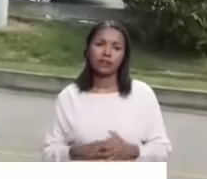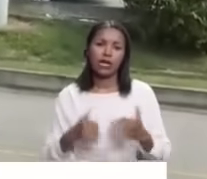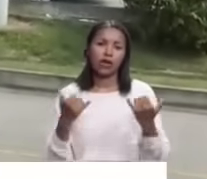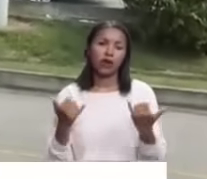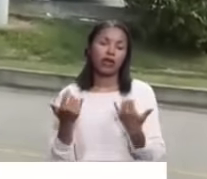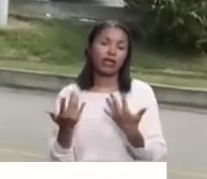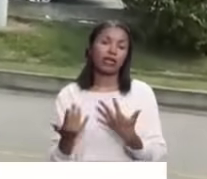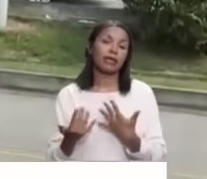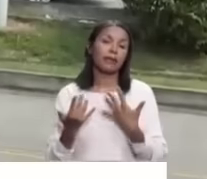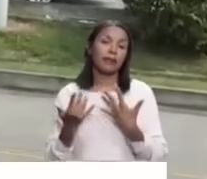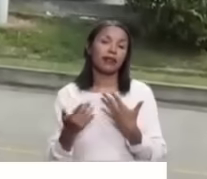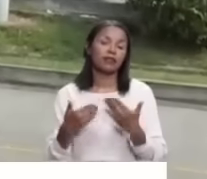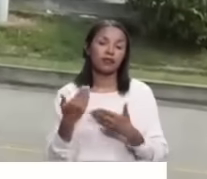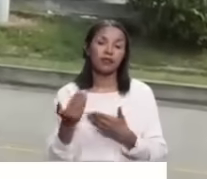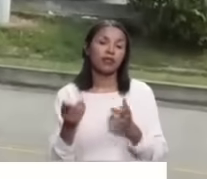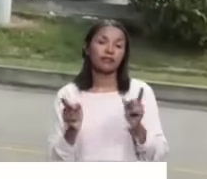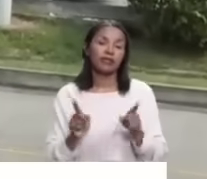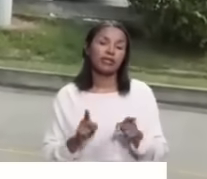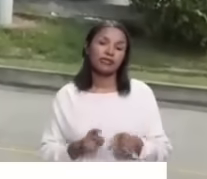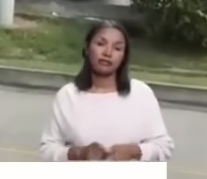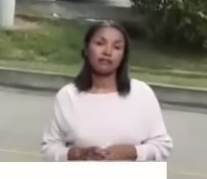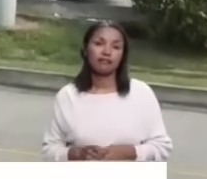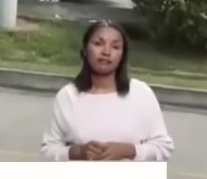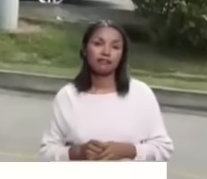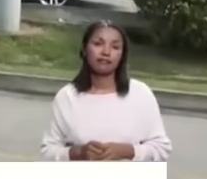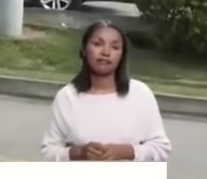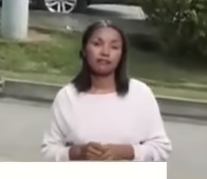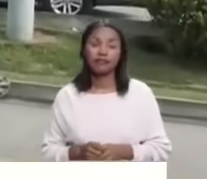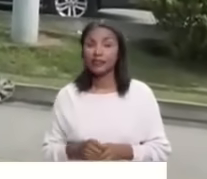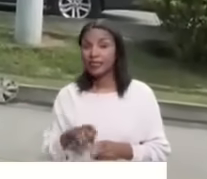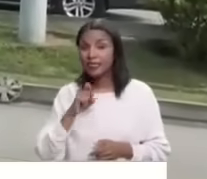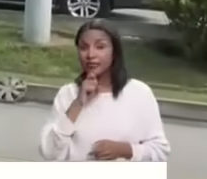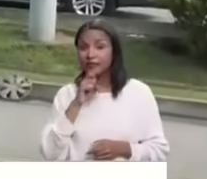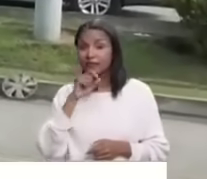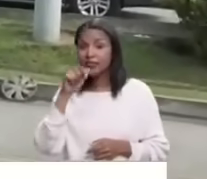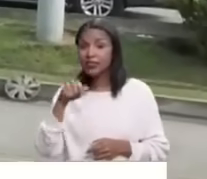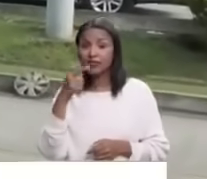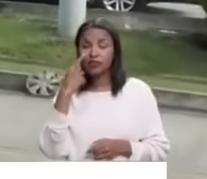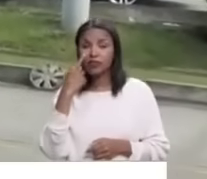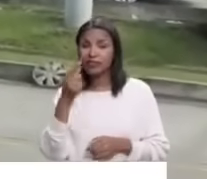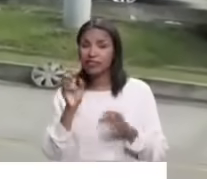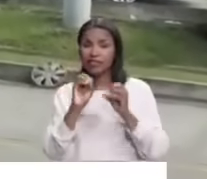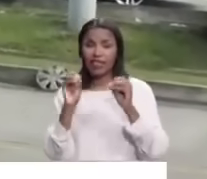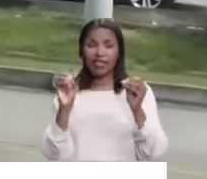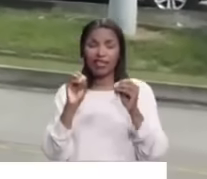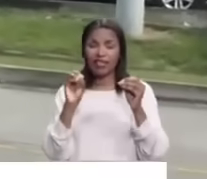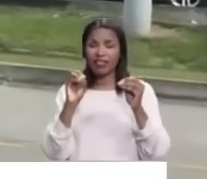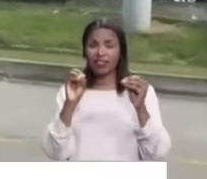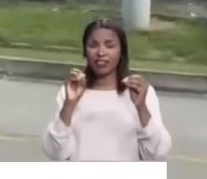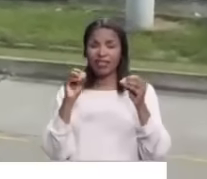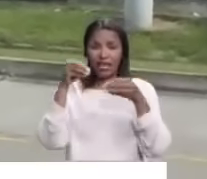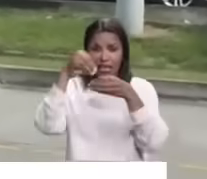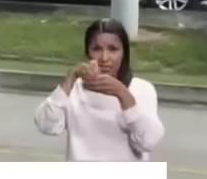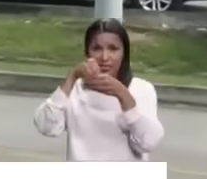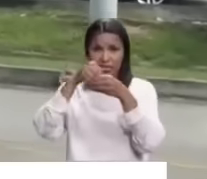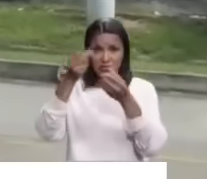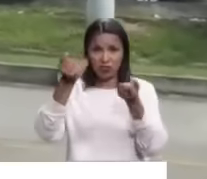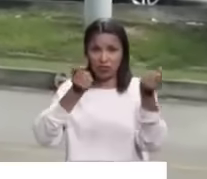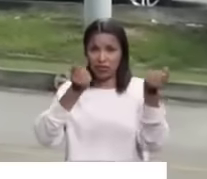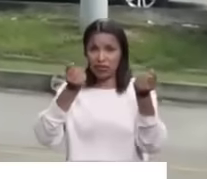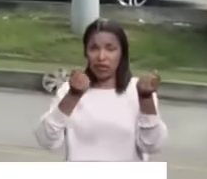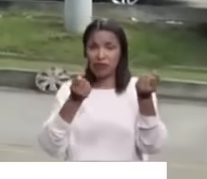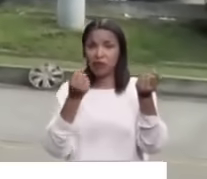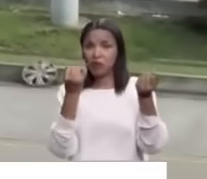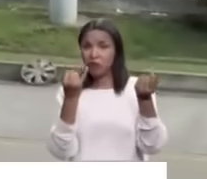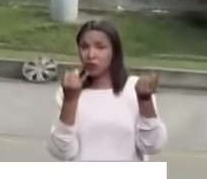Y obviamente es una situación complicada aquí porque no se ve absolutamente nada para adentro, no se ve quiénes son los que están ocupando este